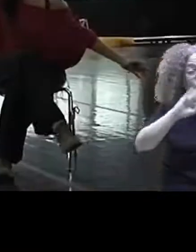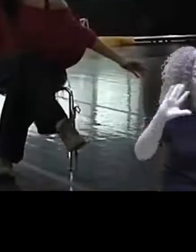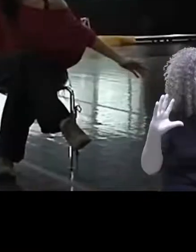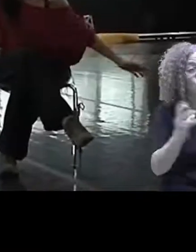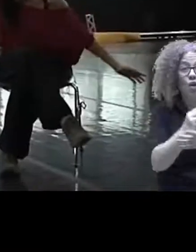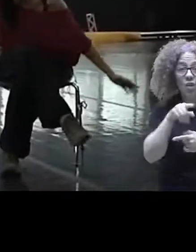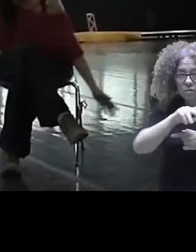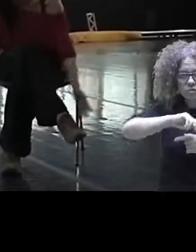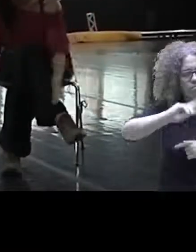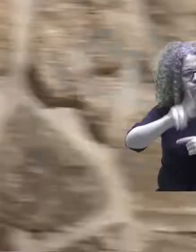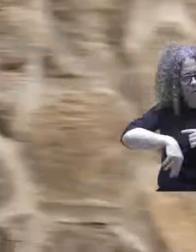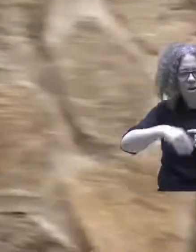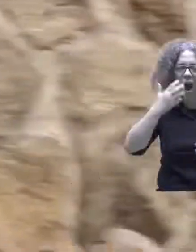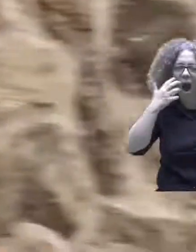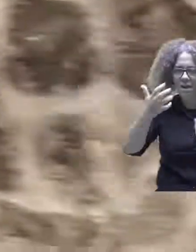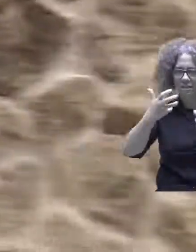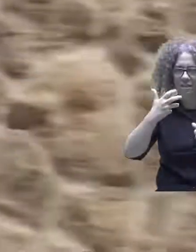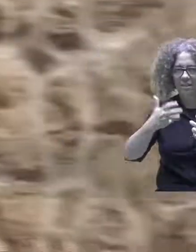lo es todo.